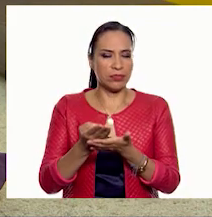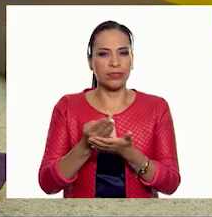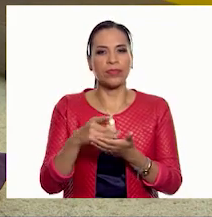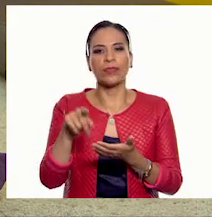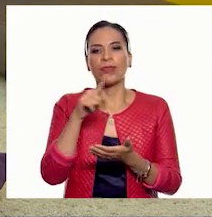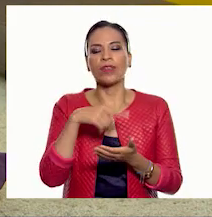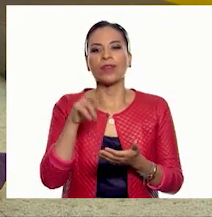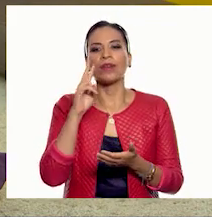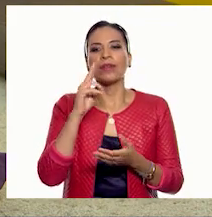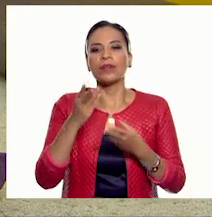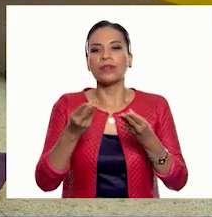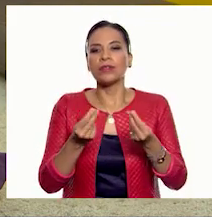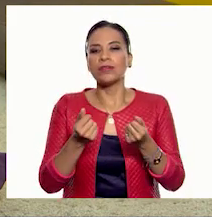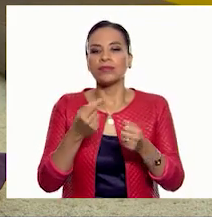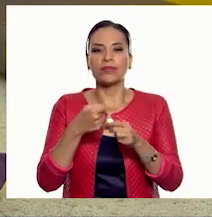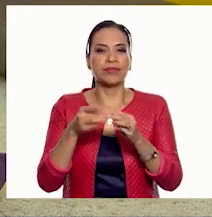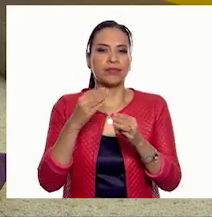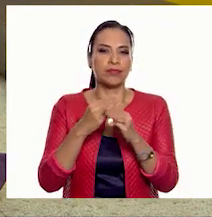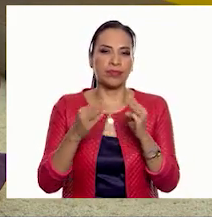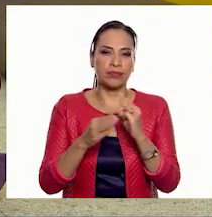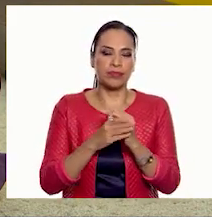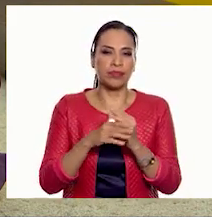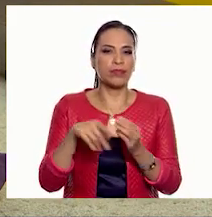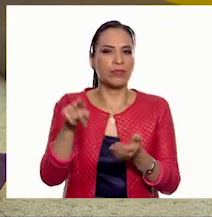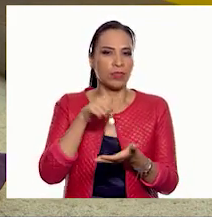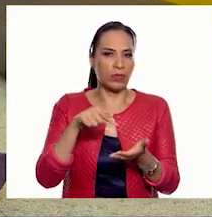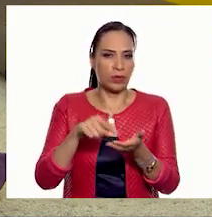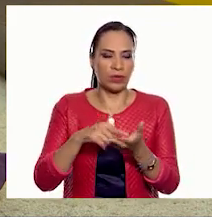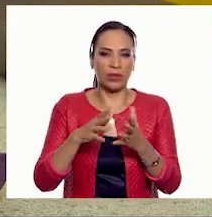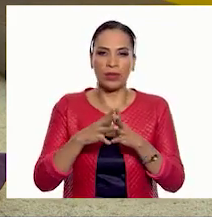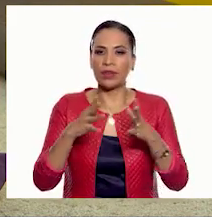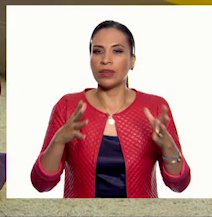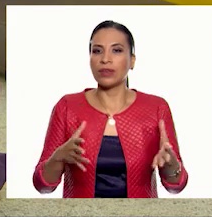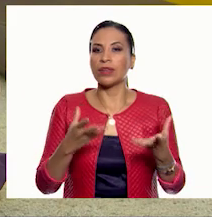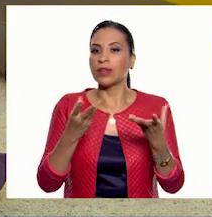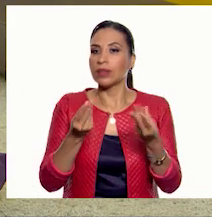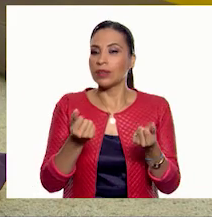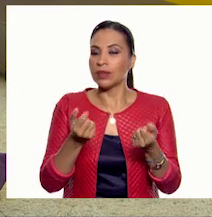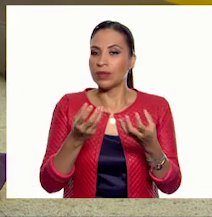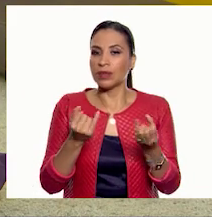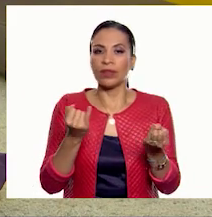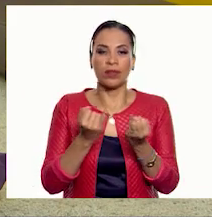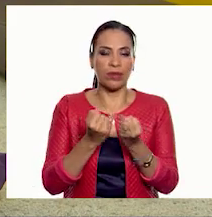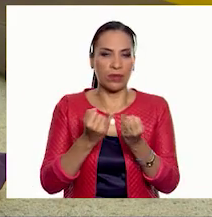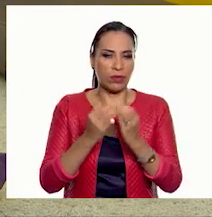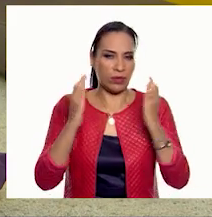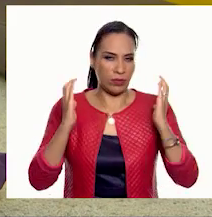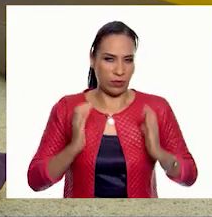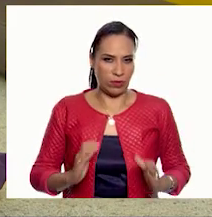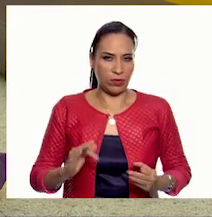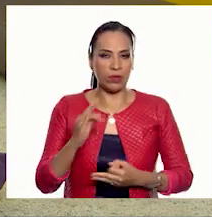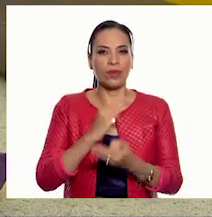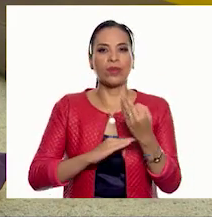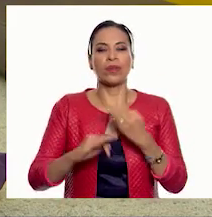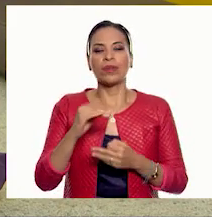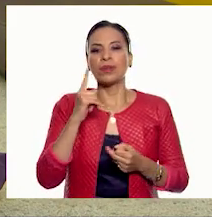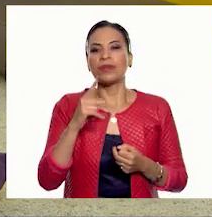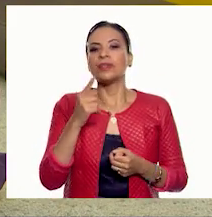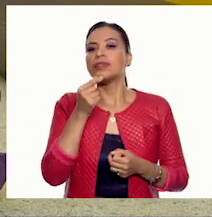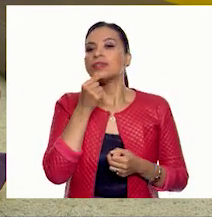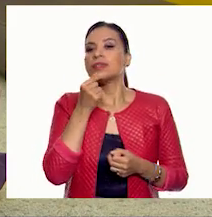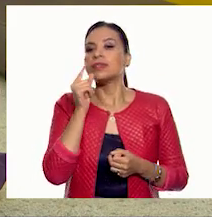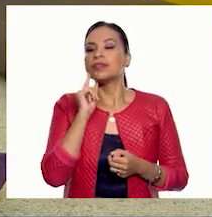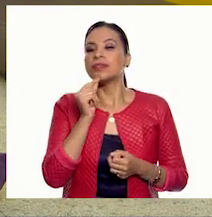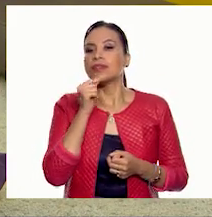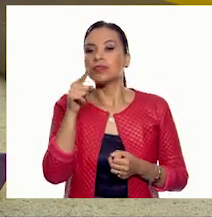la que la manipulación de materiales en espacios amplios, con las manos e incluso con todo el cuerpo, les da a las niñas y